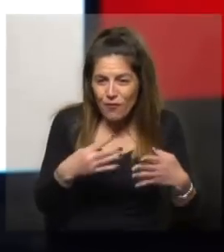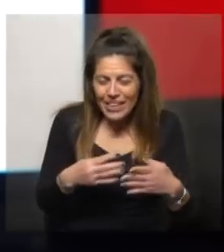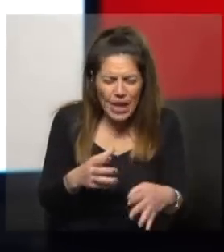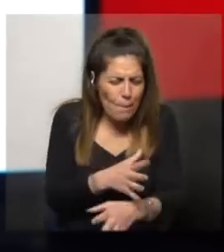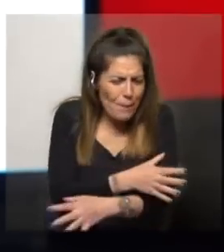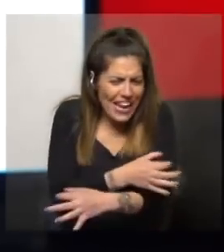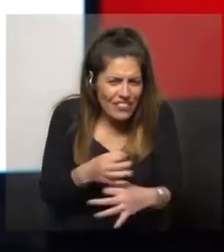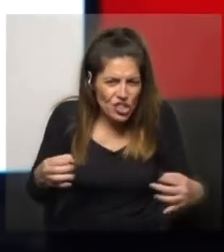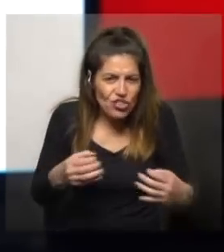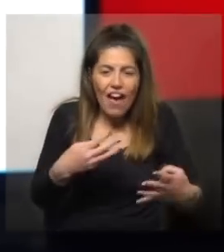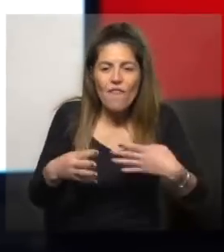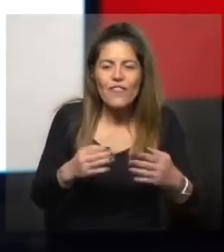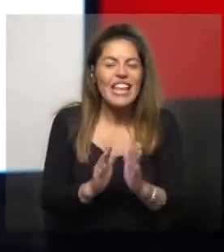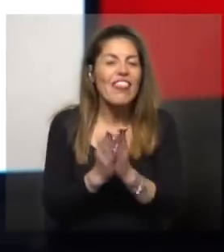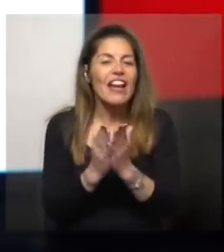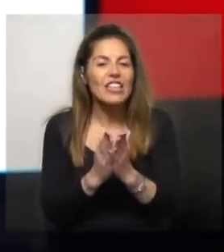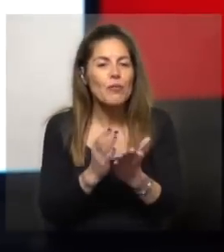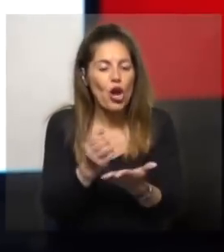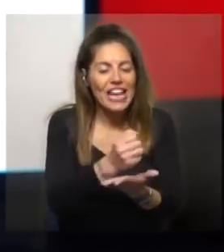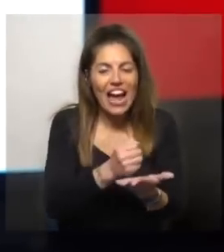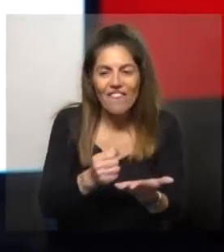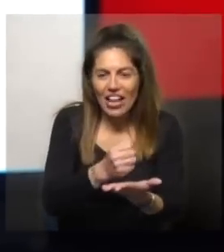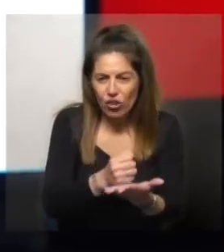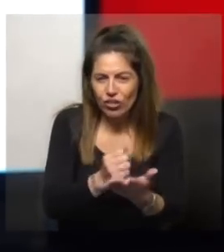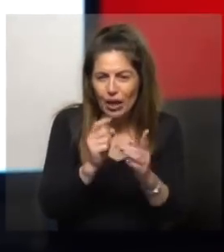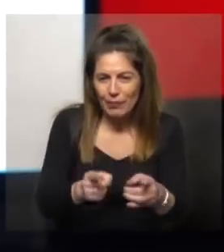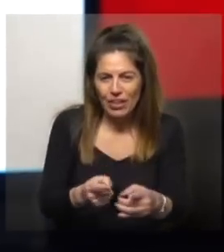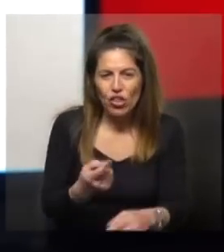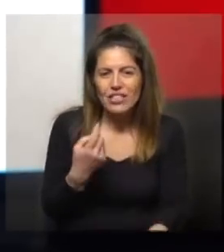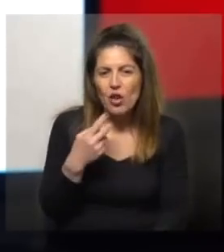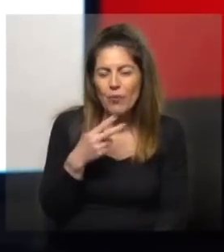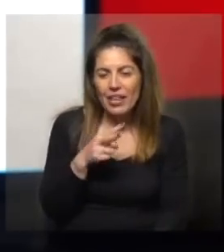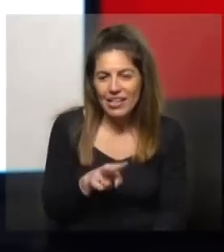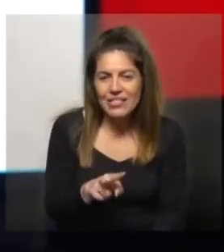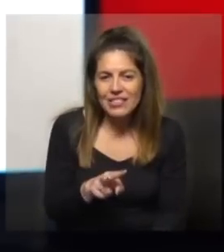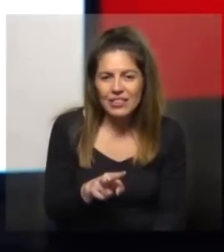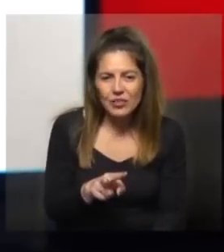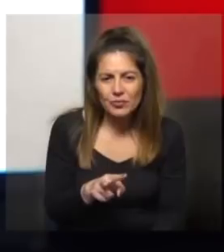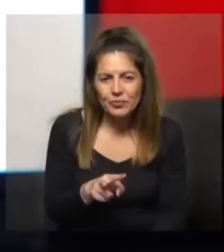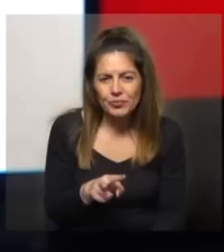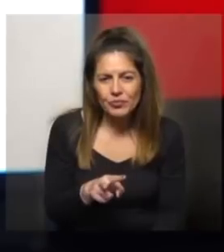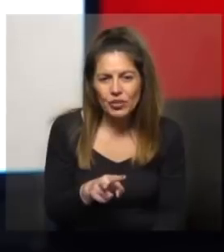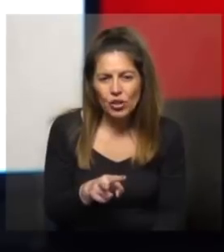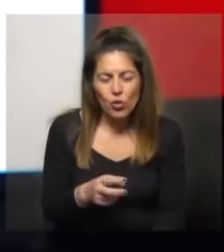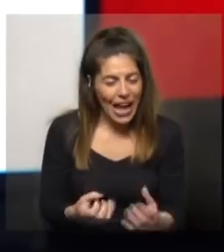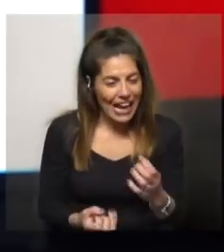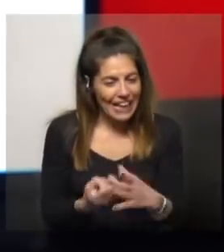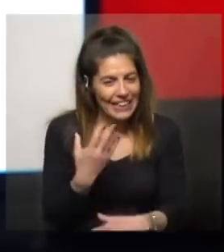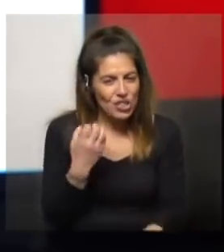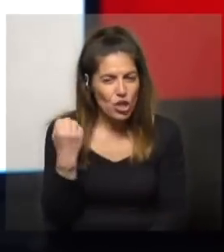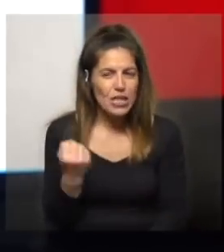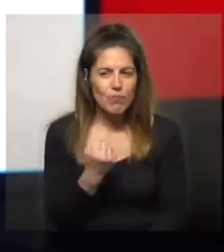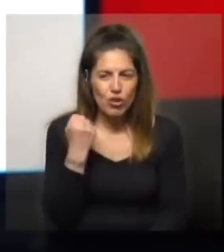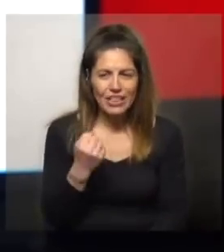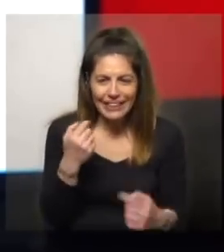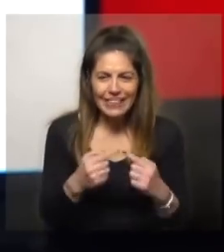del grabado donde donde si miras hay un hay un hay una una gestación muy importante de un montón